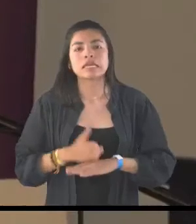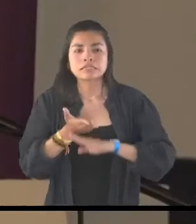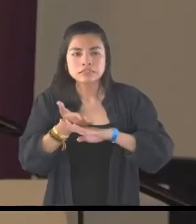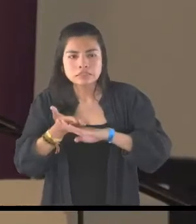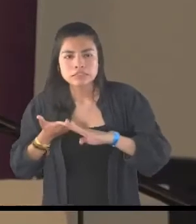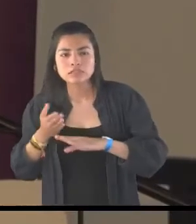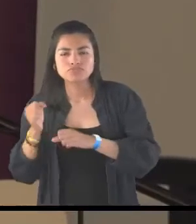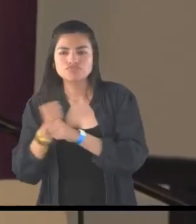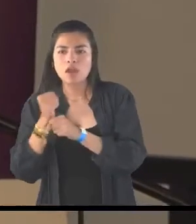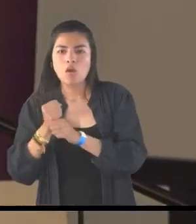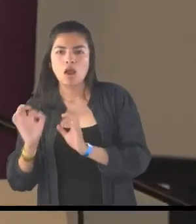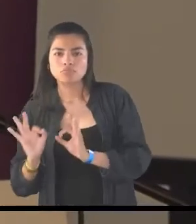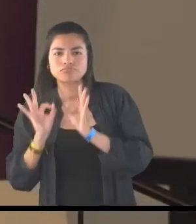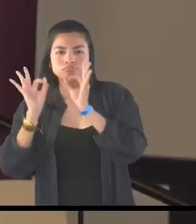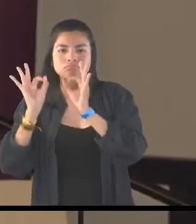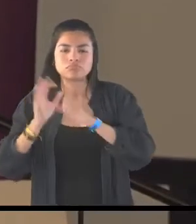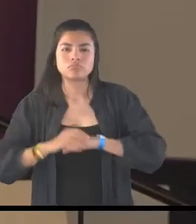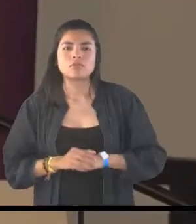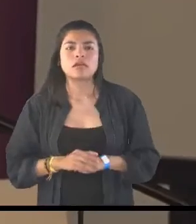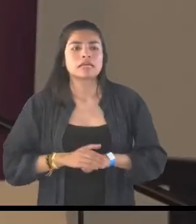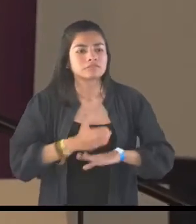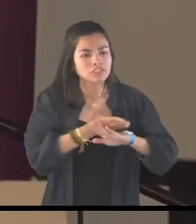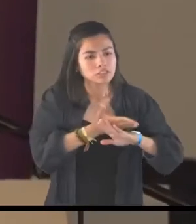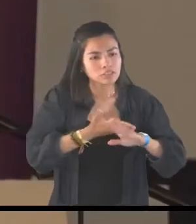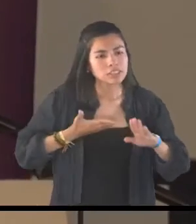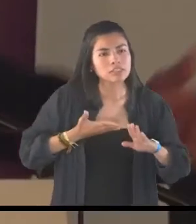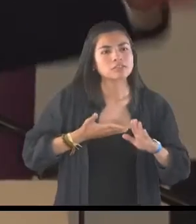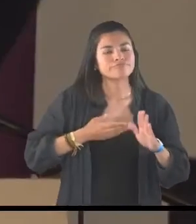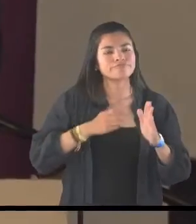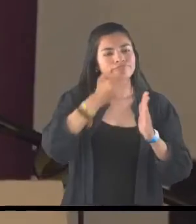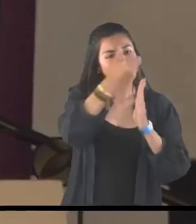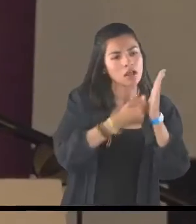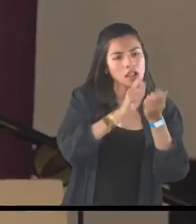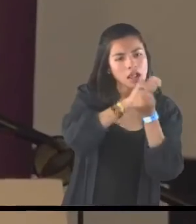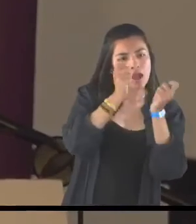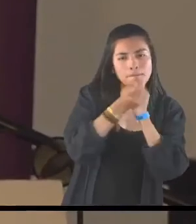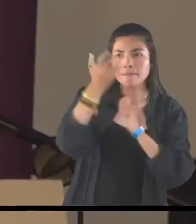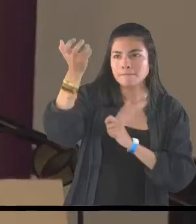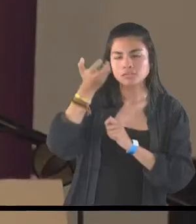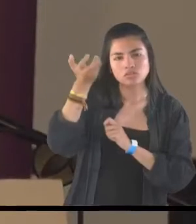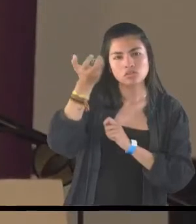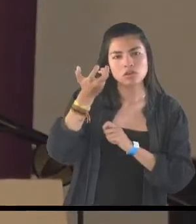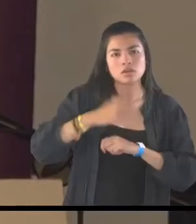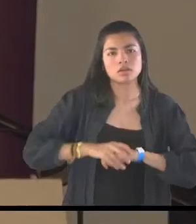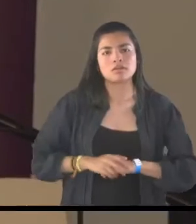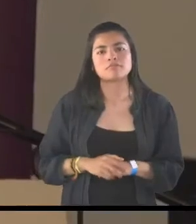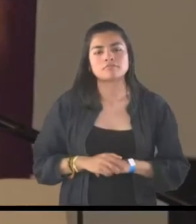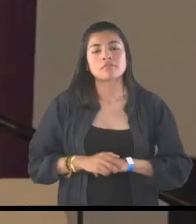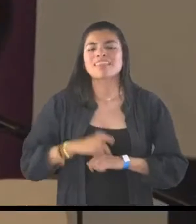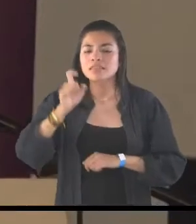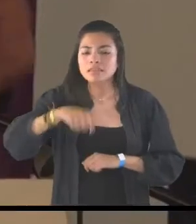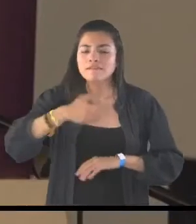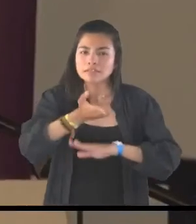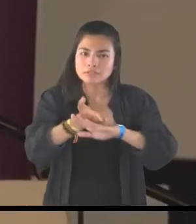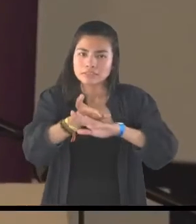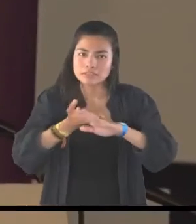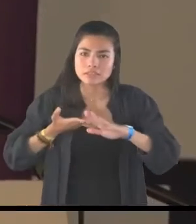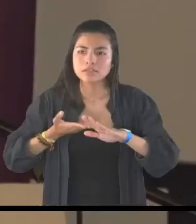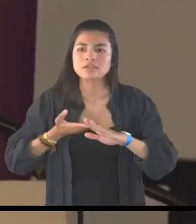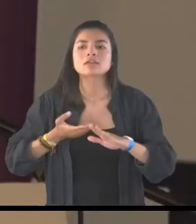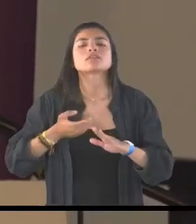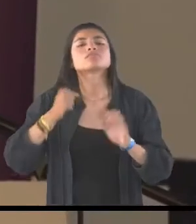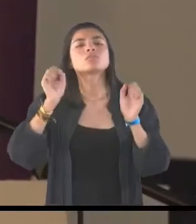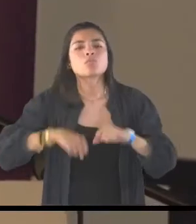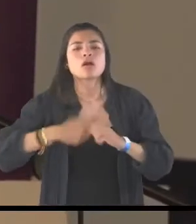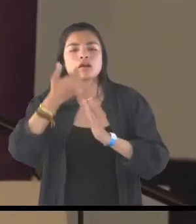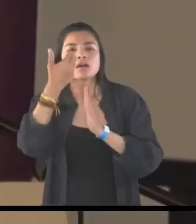condiciones laborales, tienen que exigirles que pasen la reforma pensional, tienen que exigirle que permitan que se haga una